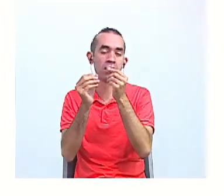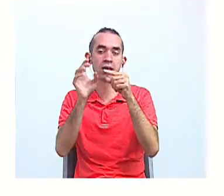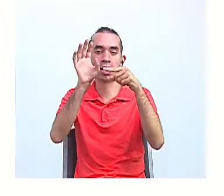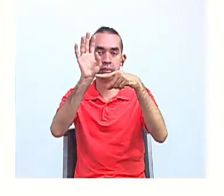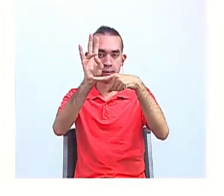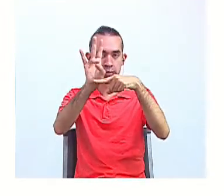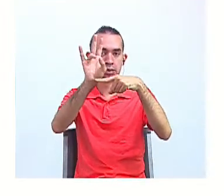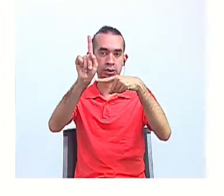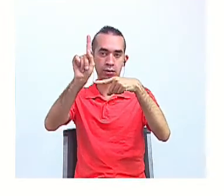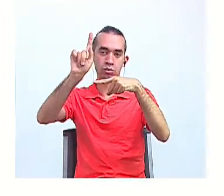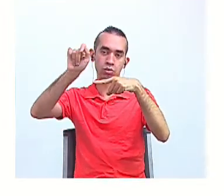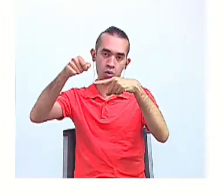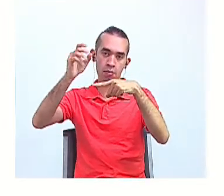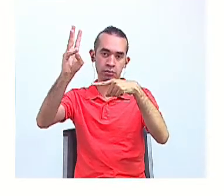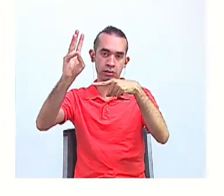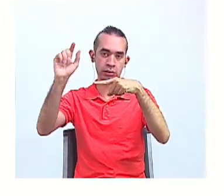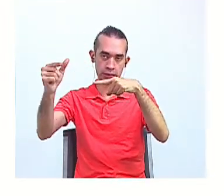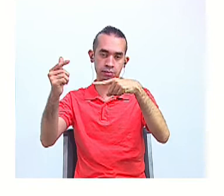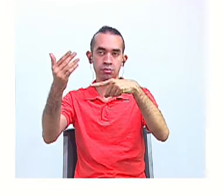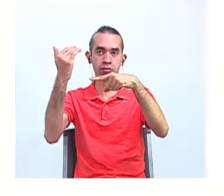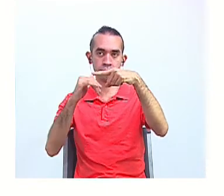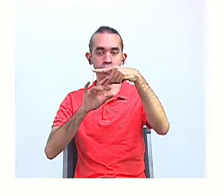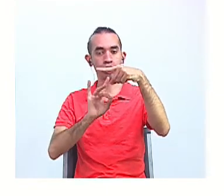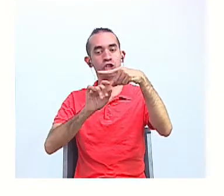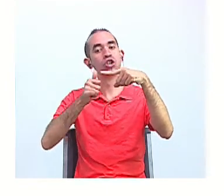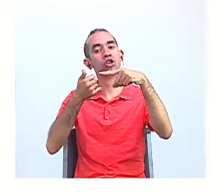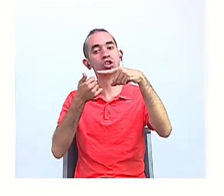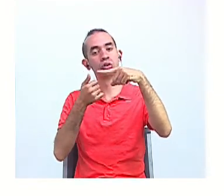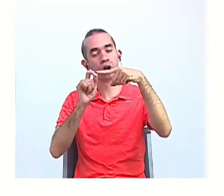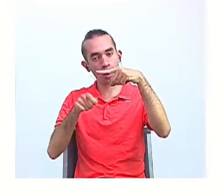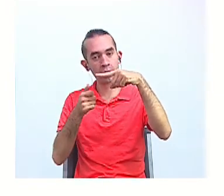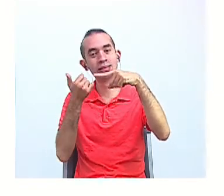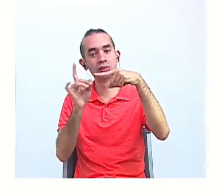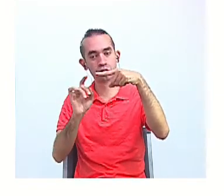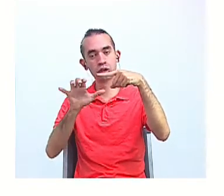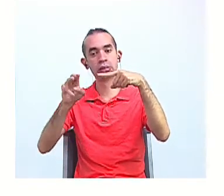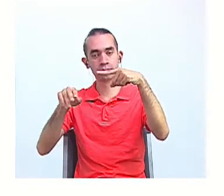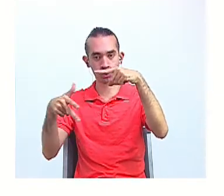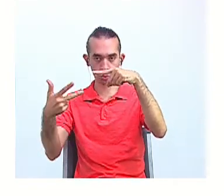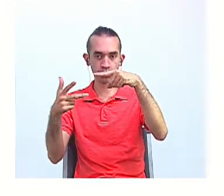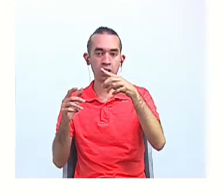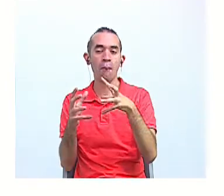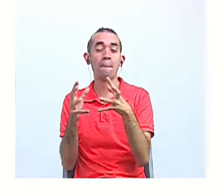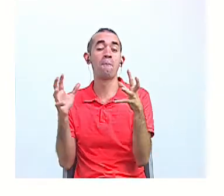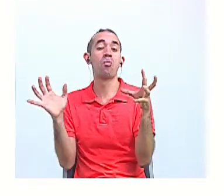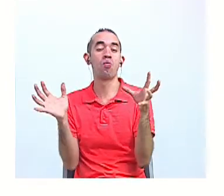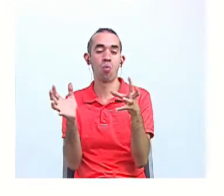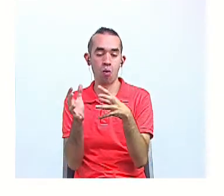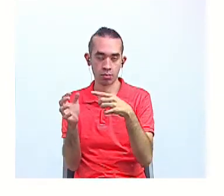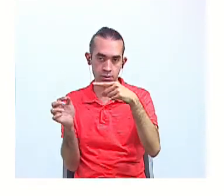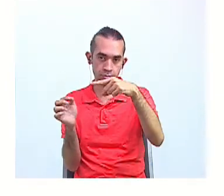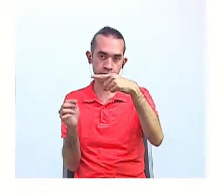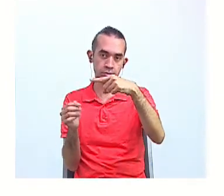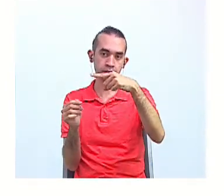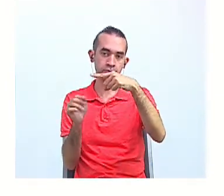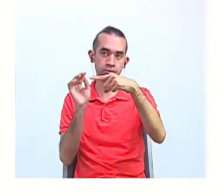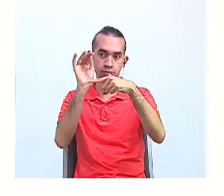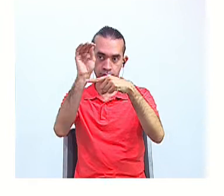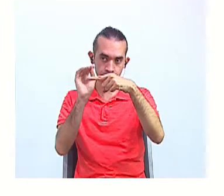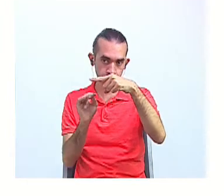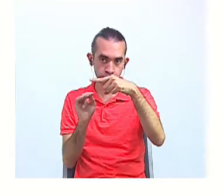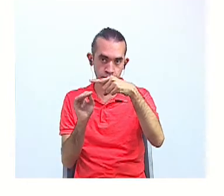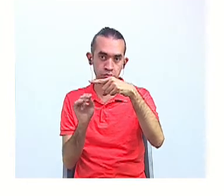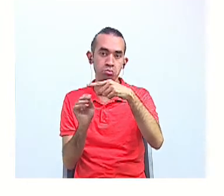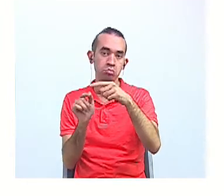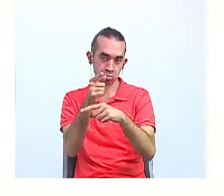en el denominador, 8,18 centímetros cúbicos, que corresponde al volumen. Ahora,